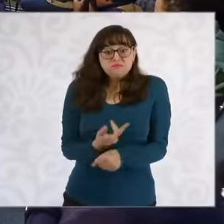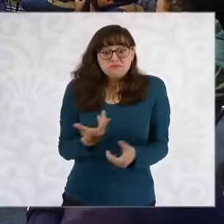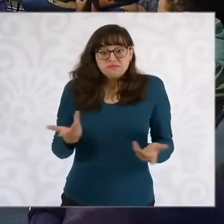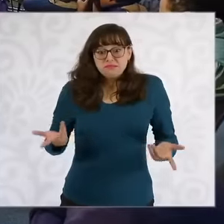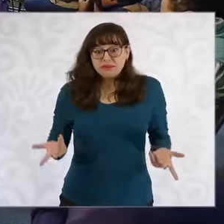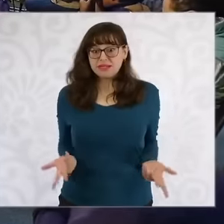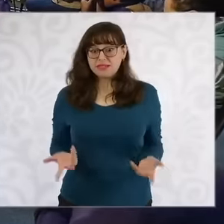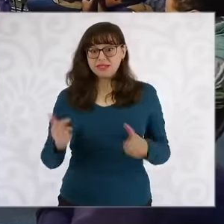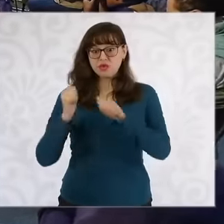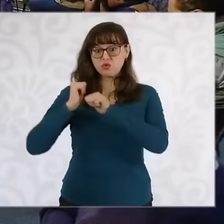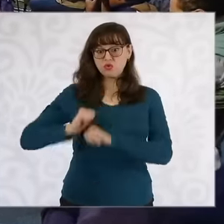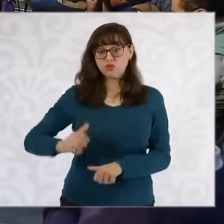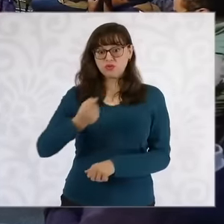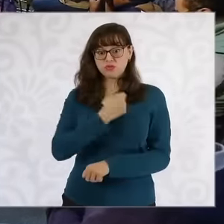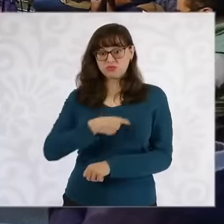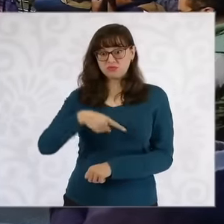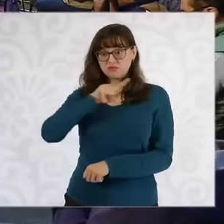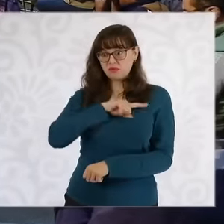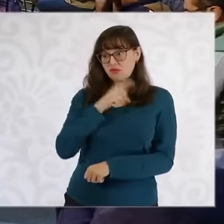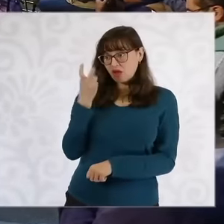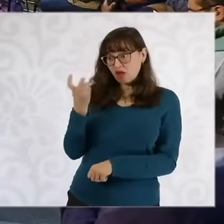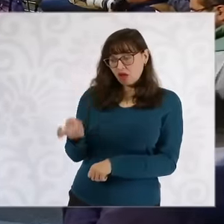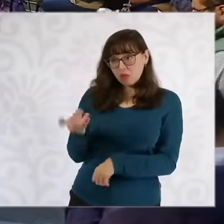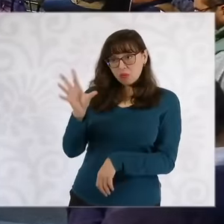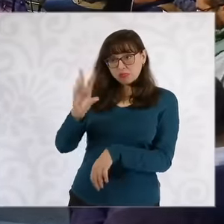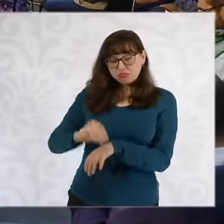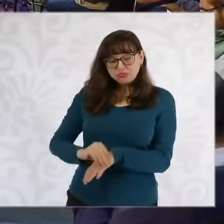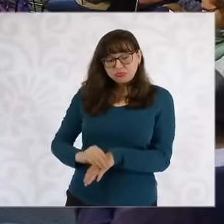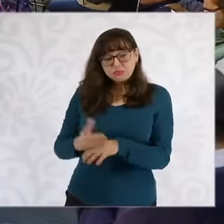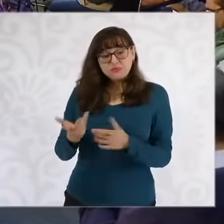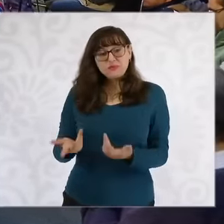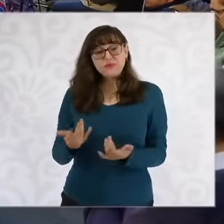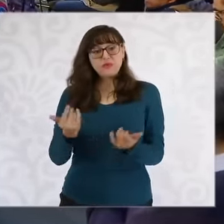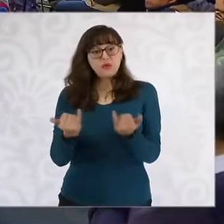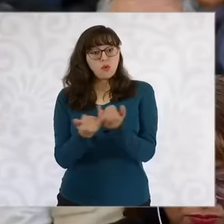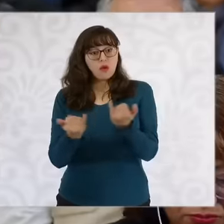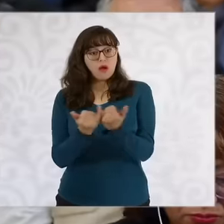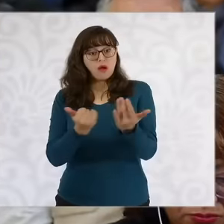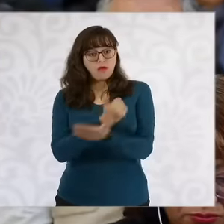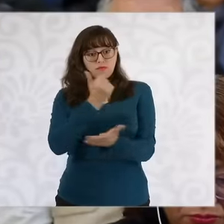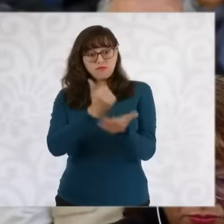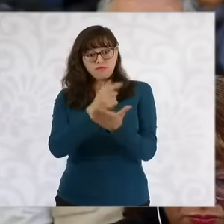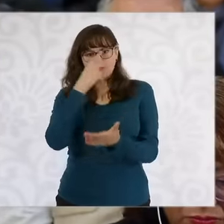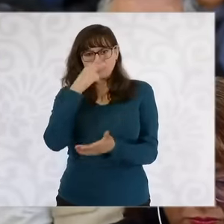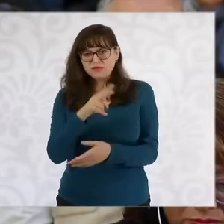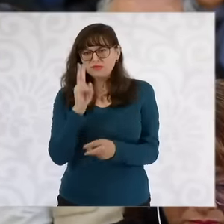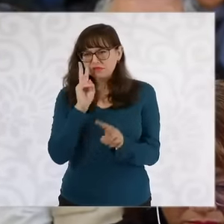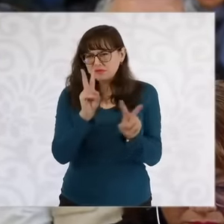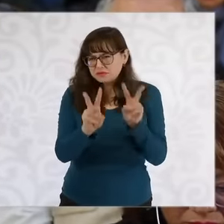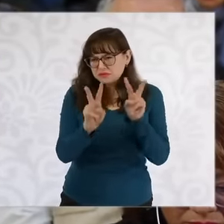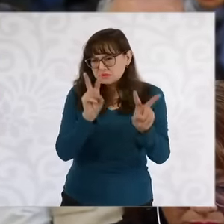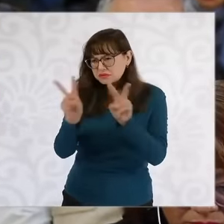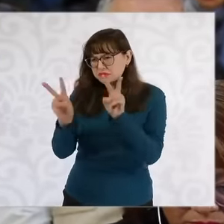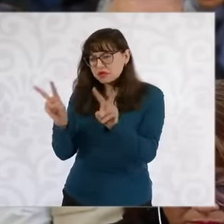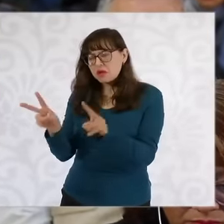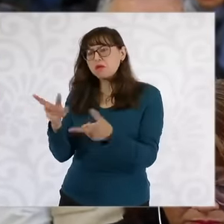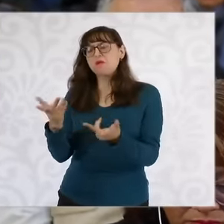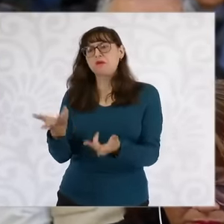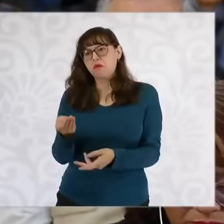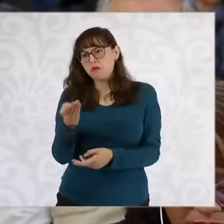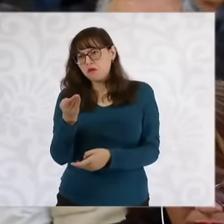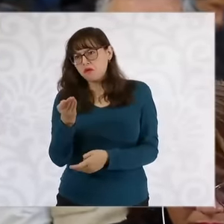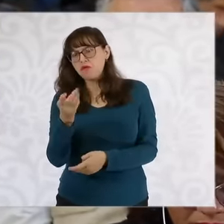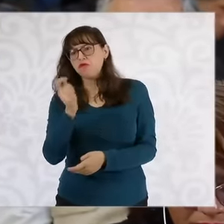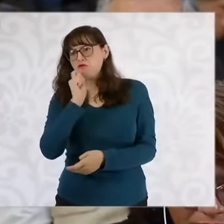de que pueda ser la autoridad de la Ciudad de México, donde no solamente se consume marihuana, sino también se está vendiendo esta, y a lo